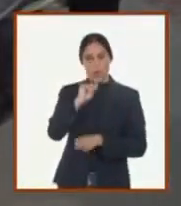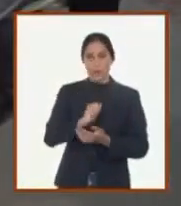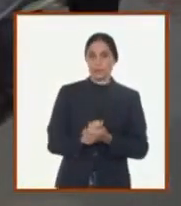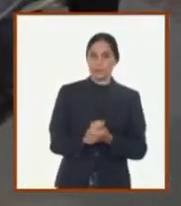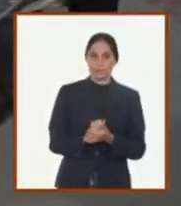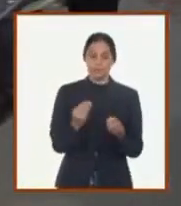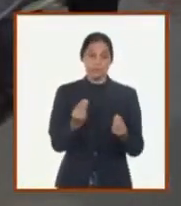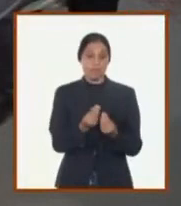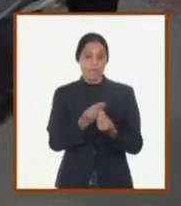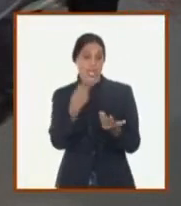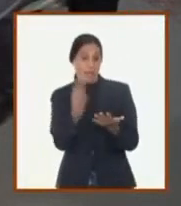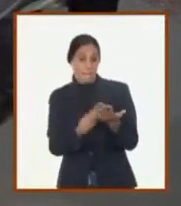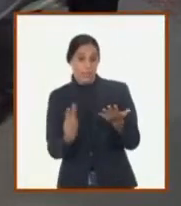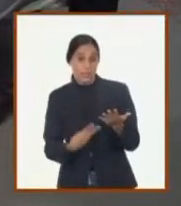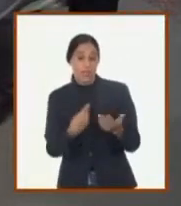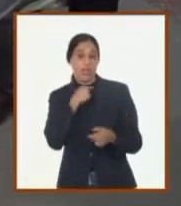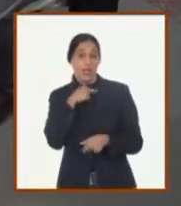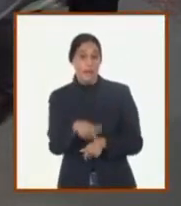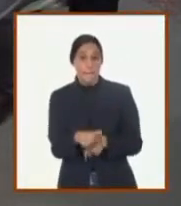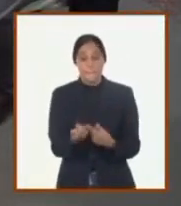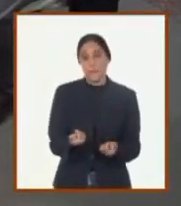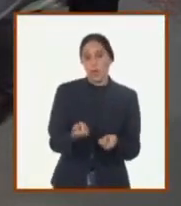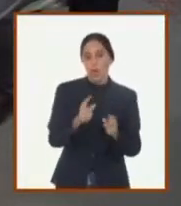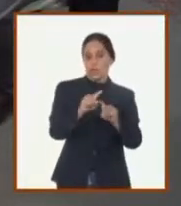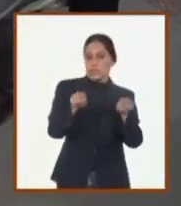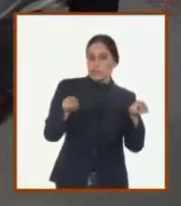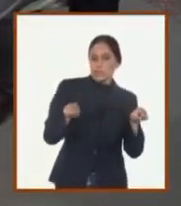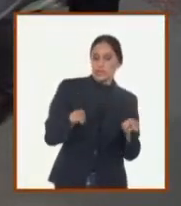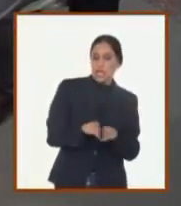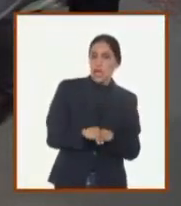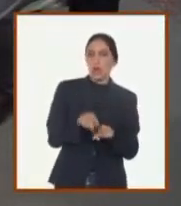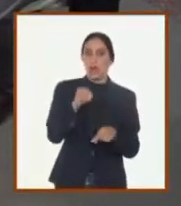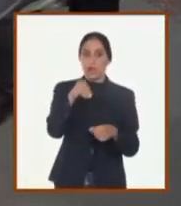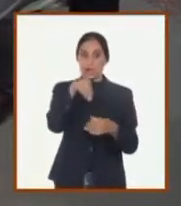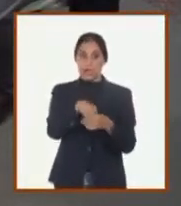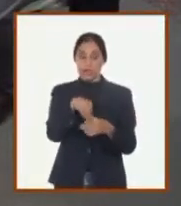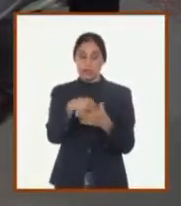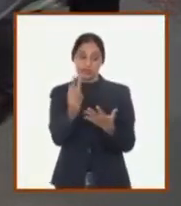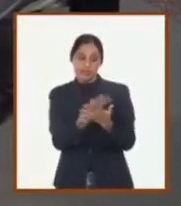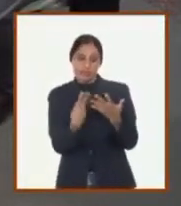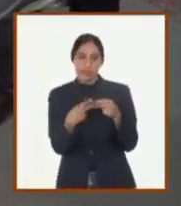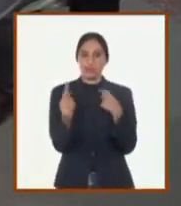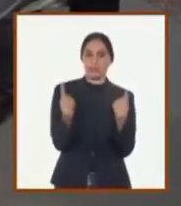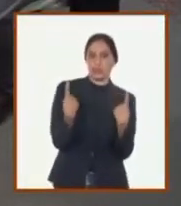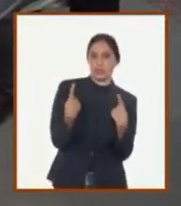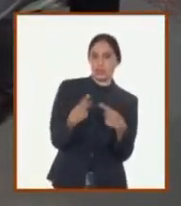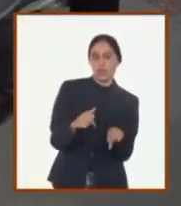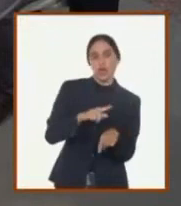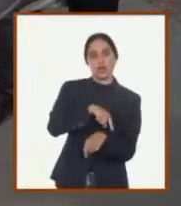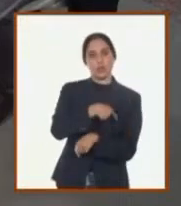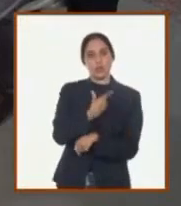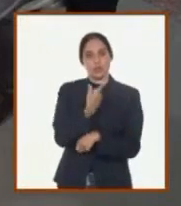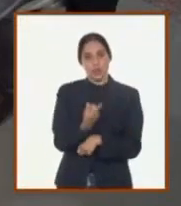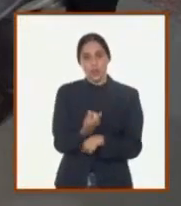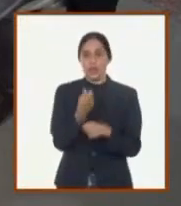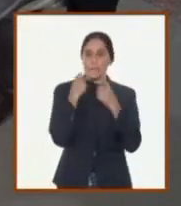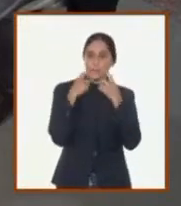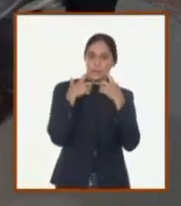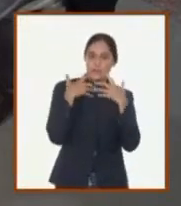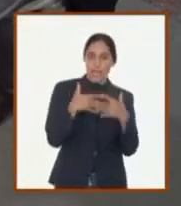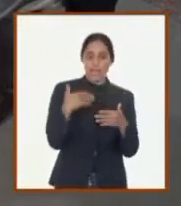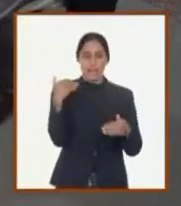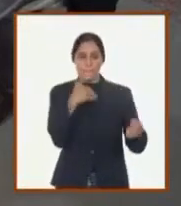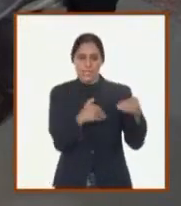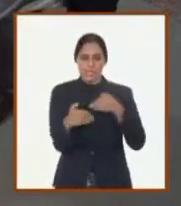pintores con el salón de mayo y allí fue importante la presencia de lá poto carrero Raúl